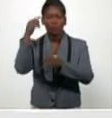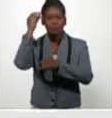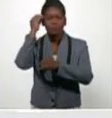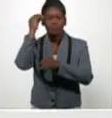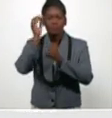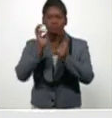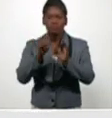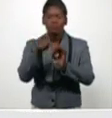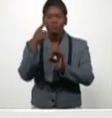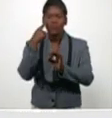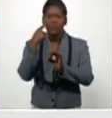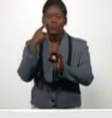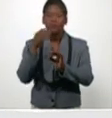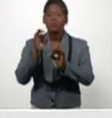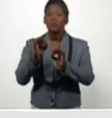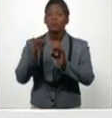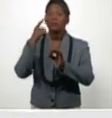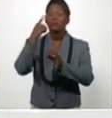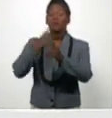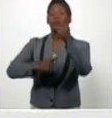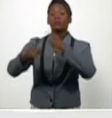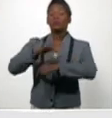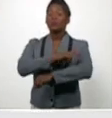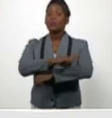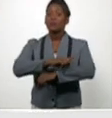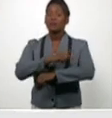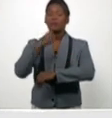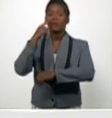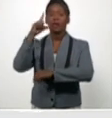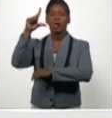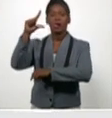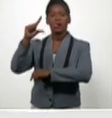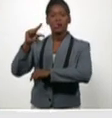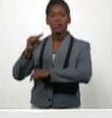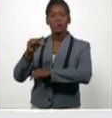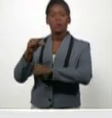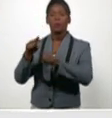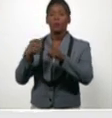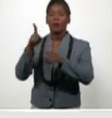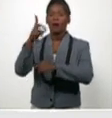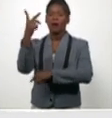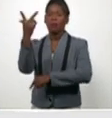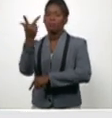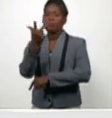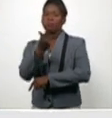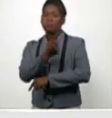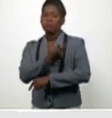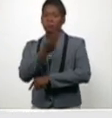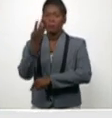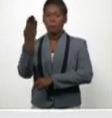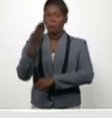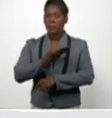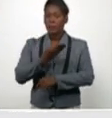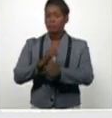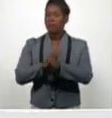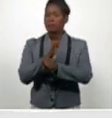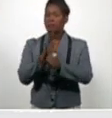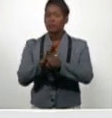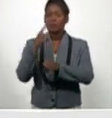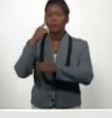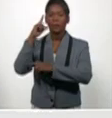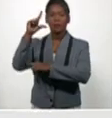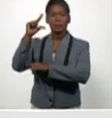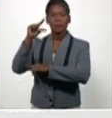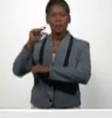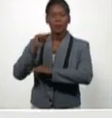que entre las medidas de restricción, las vacunas, que tal vez estén dando su efecto ya, una reducción de ellas, y ahí